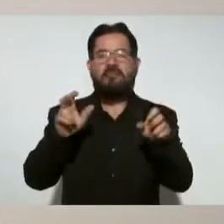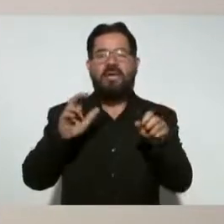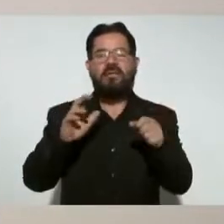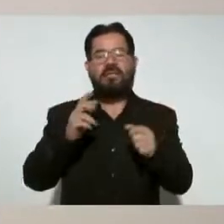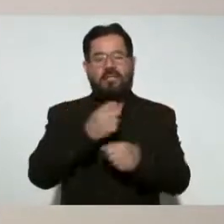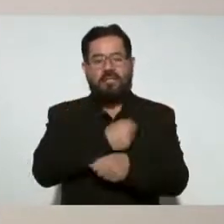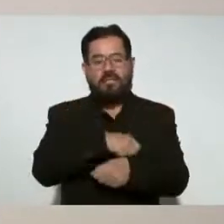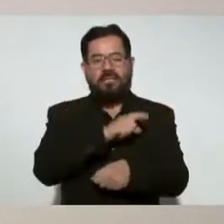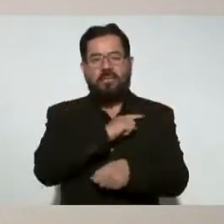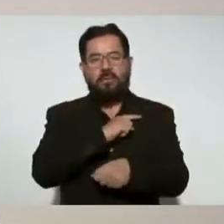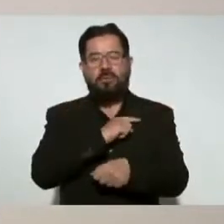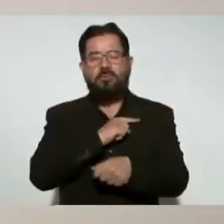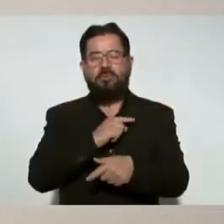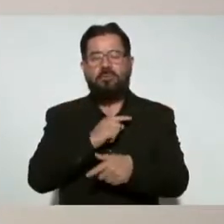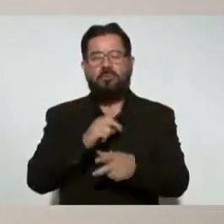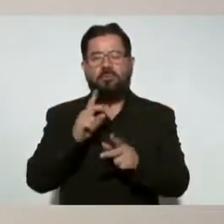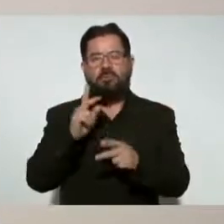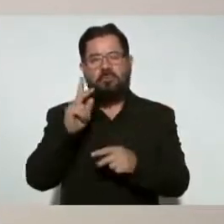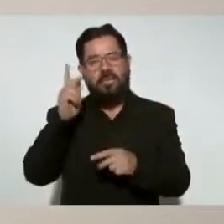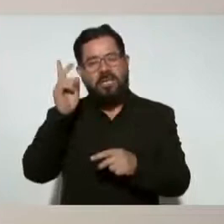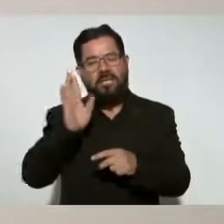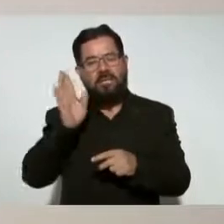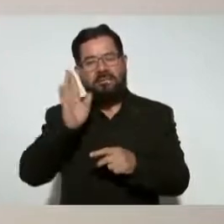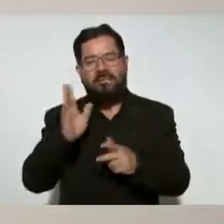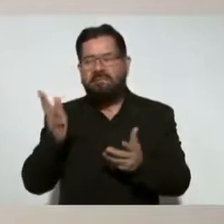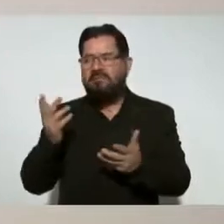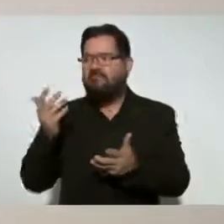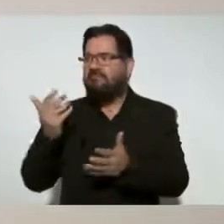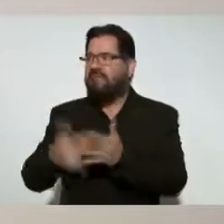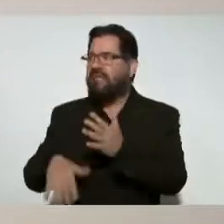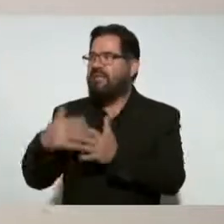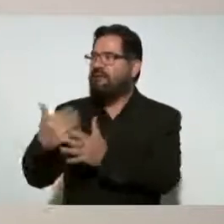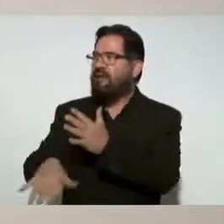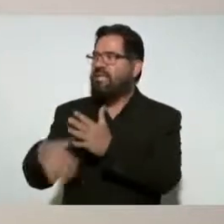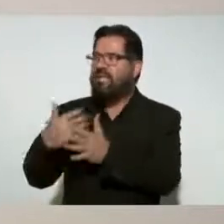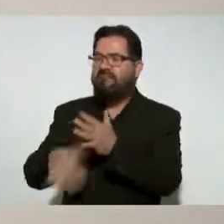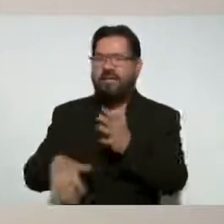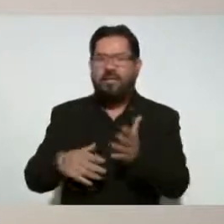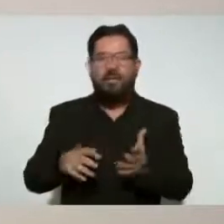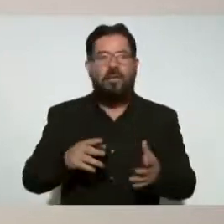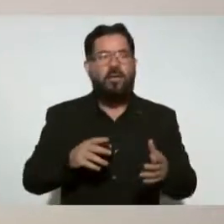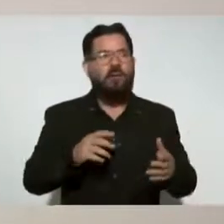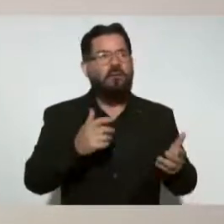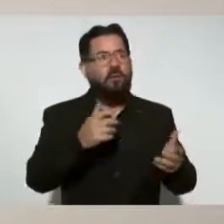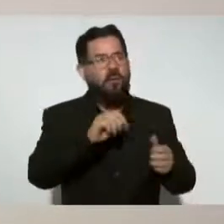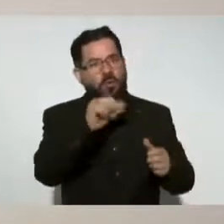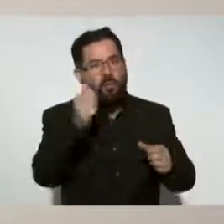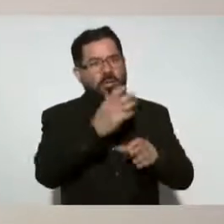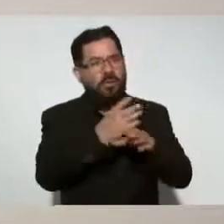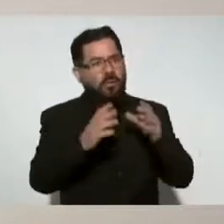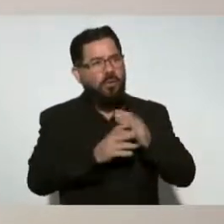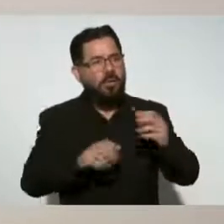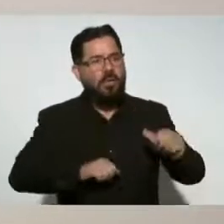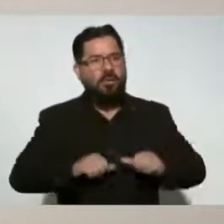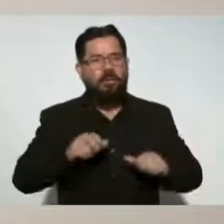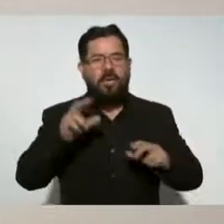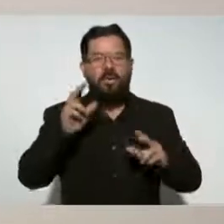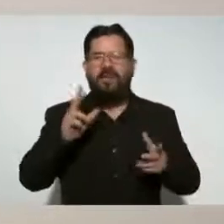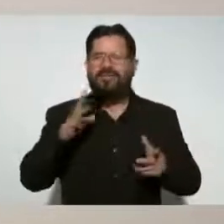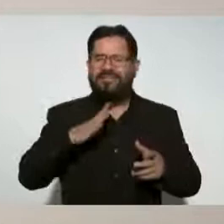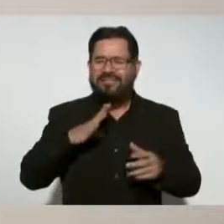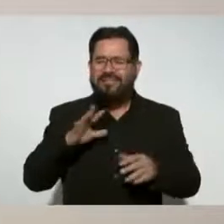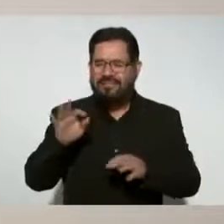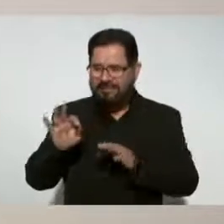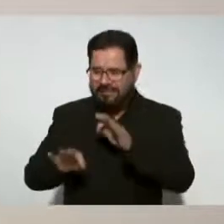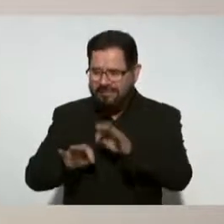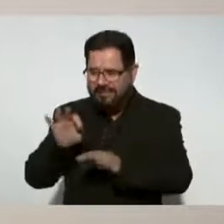de la salud pública de nuestro país. Emergieron otras acciones, otras visiones, la visión curativa, pero no la